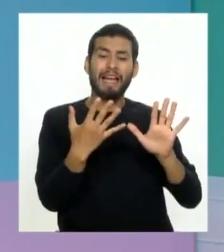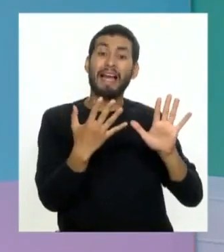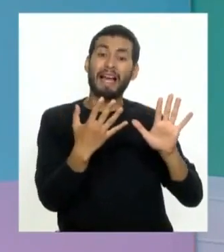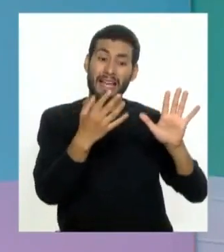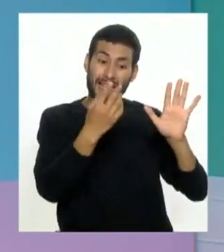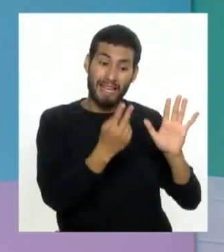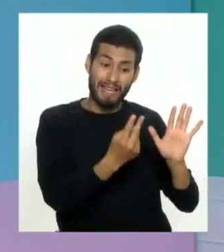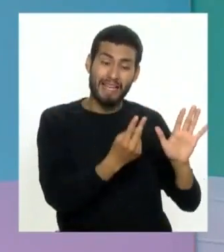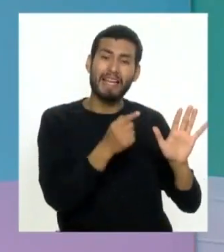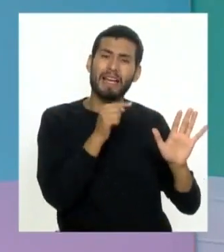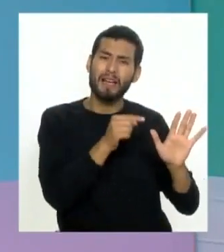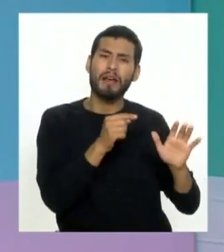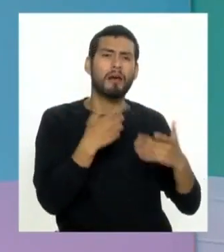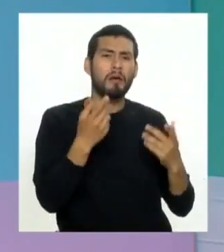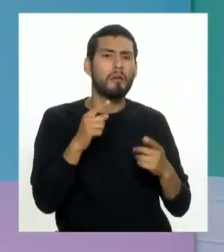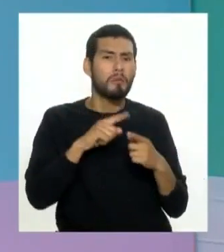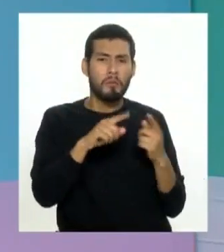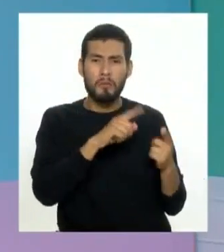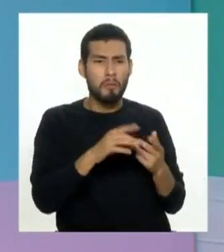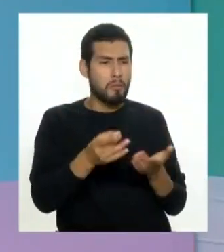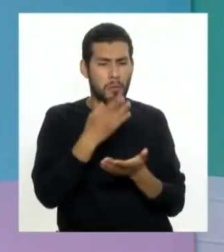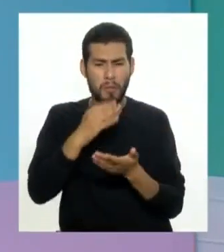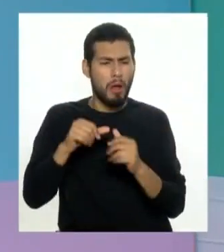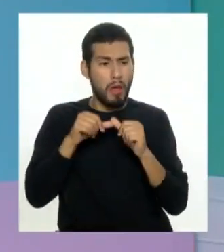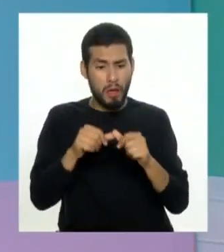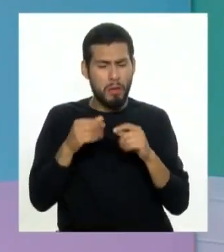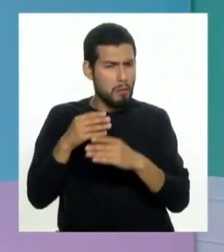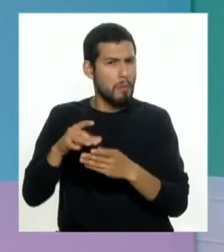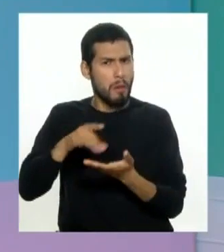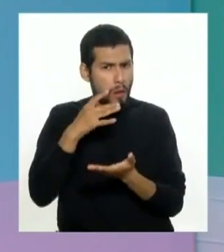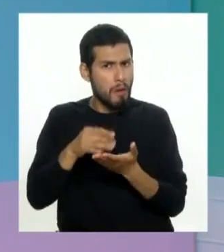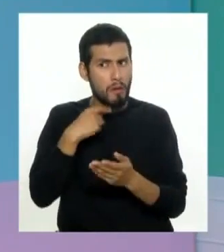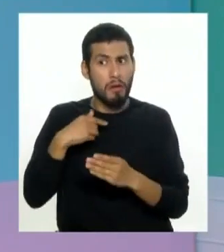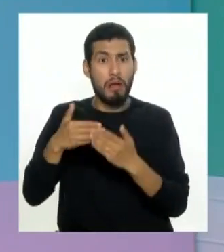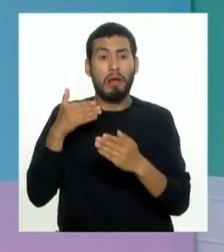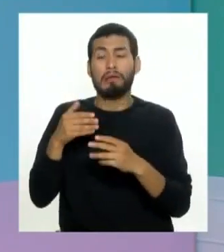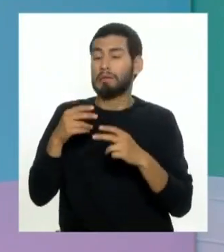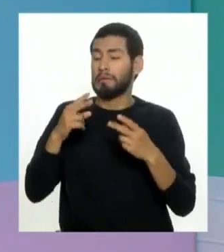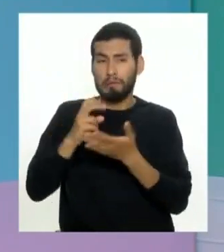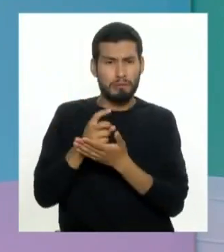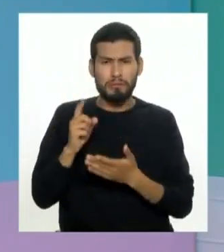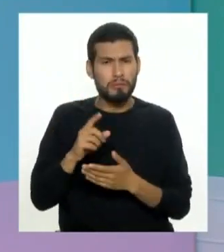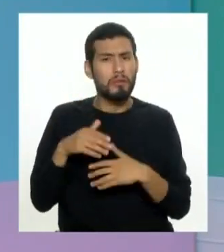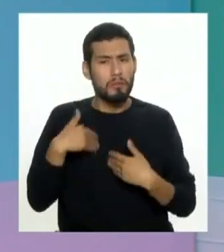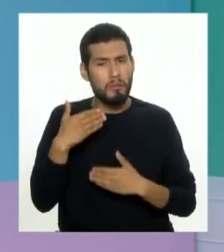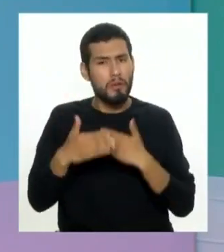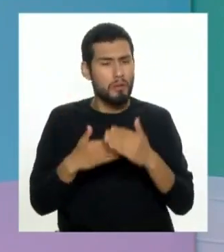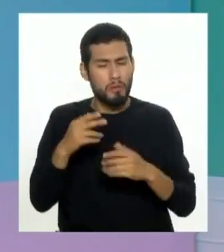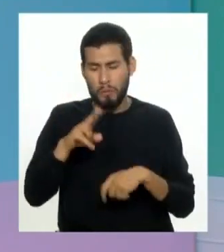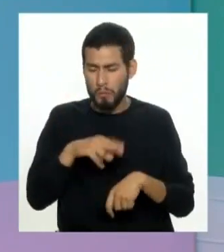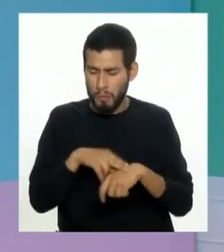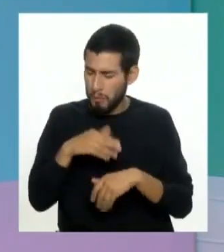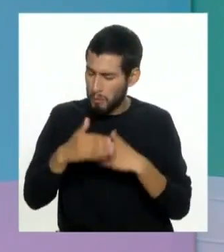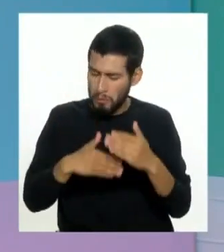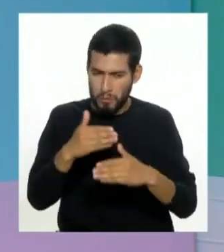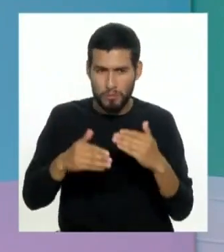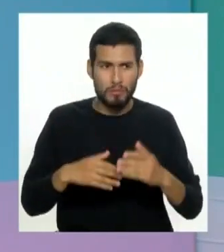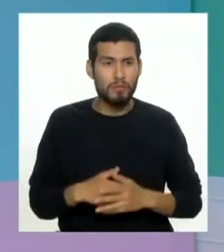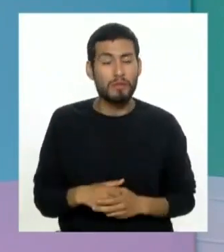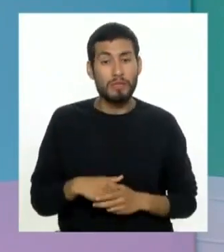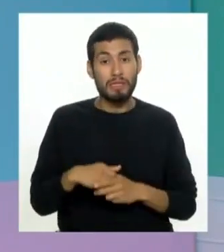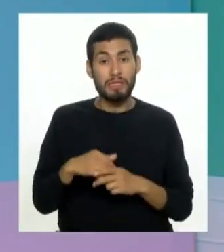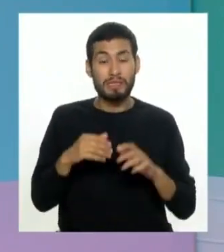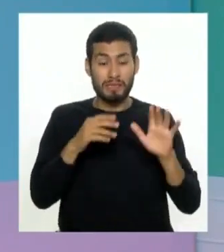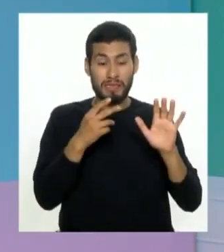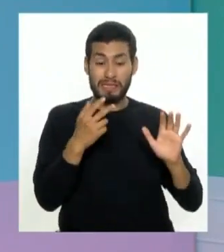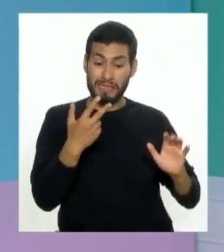a estar libres de crisis en forma sostenida tomando medicamentos antiepilépticos y van a poder desarrollarse normalmente. 3 van